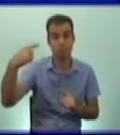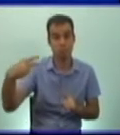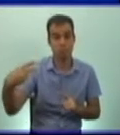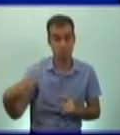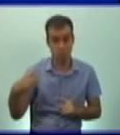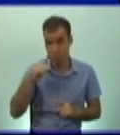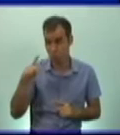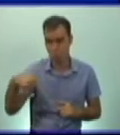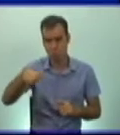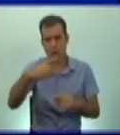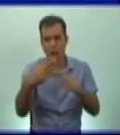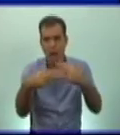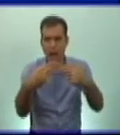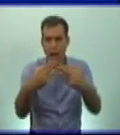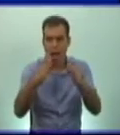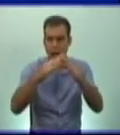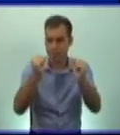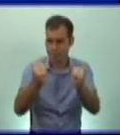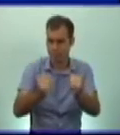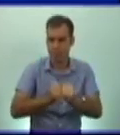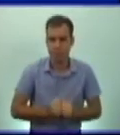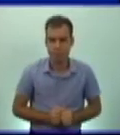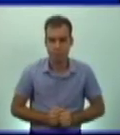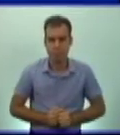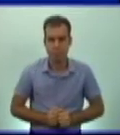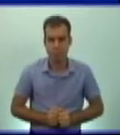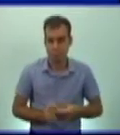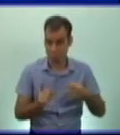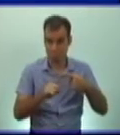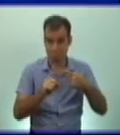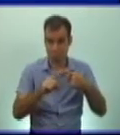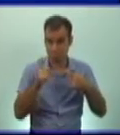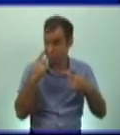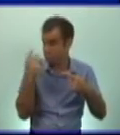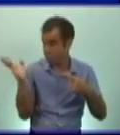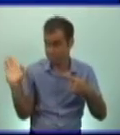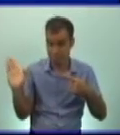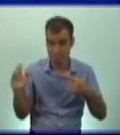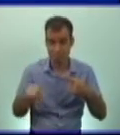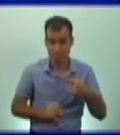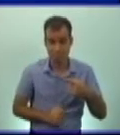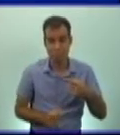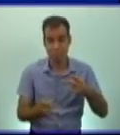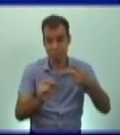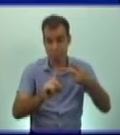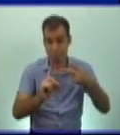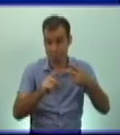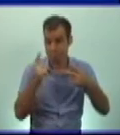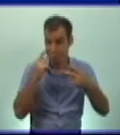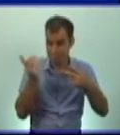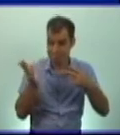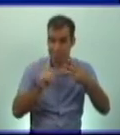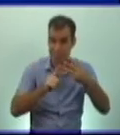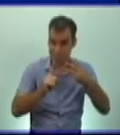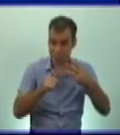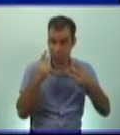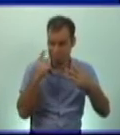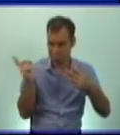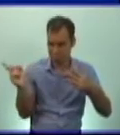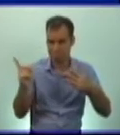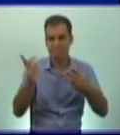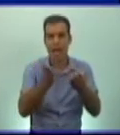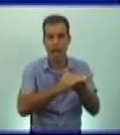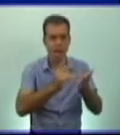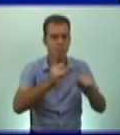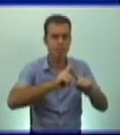que los realicen. Son los ejercicios 3.24, 3.25 y 3.26 de su libro de texto.